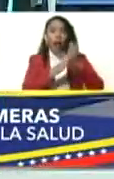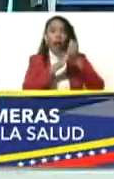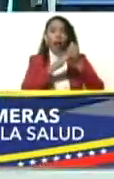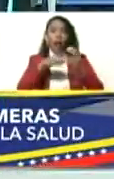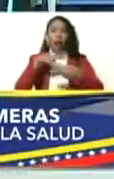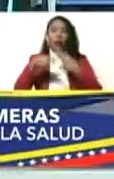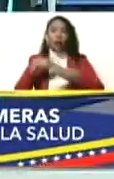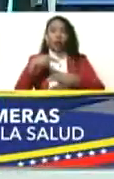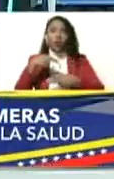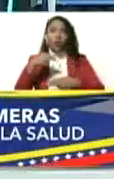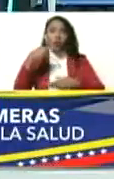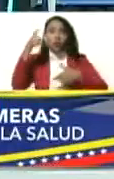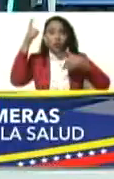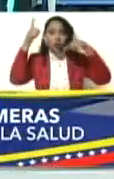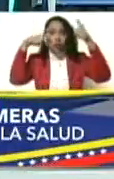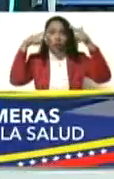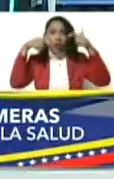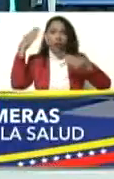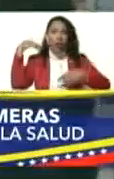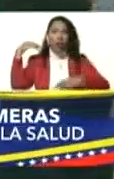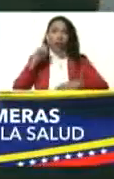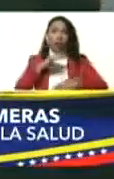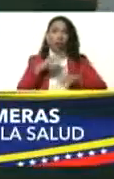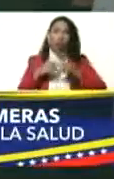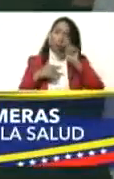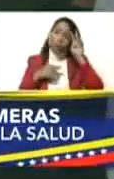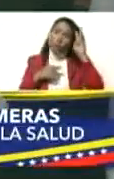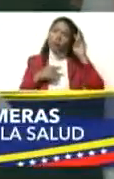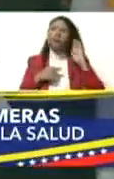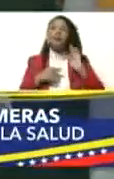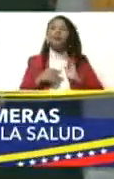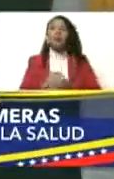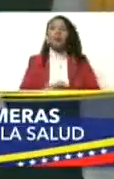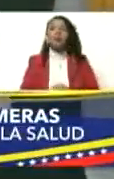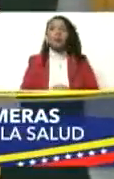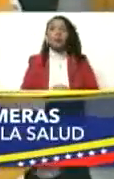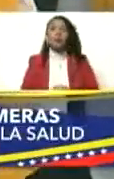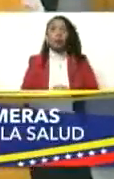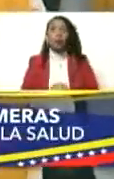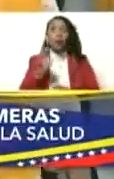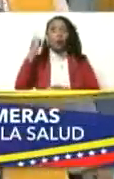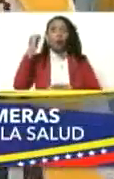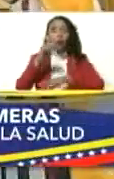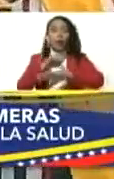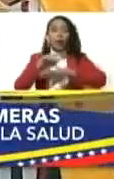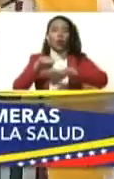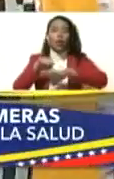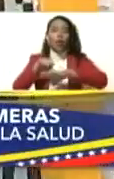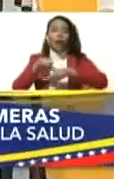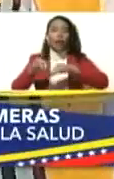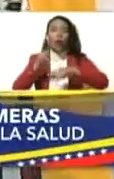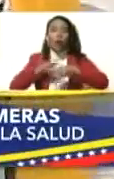Revolución Bolivariana, comandante Hugo Chávez. García, médico cirujano, especialidad cirugía pediátrica.